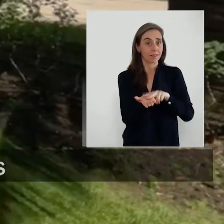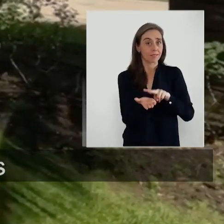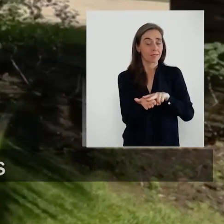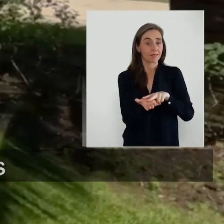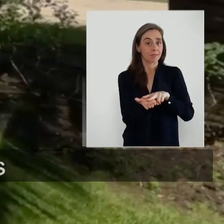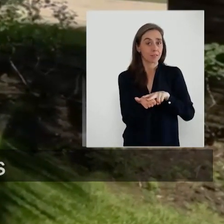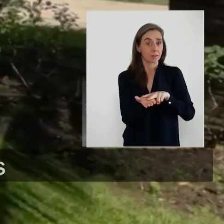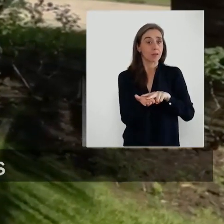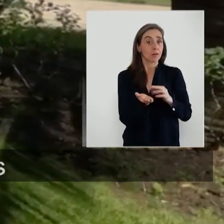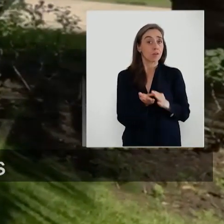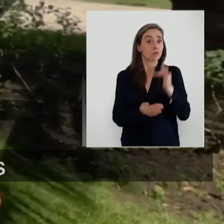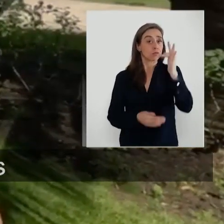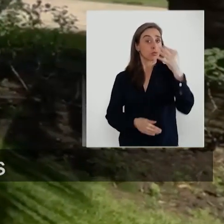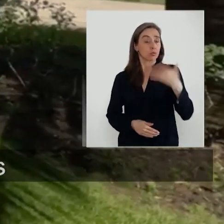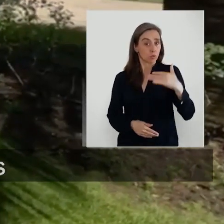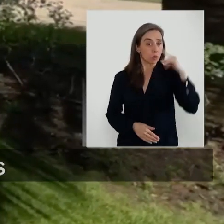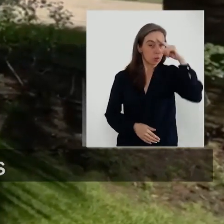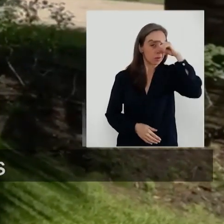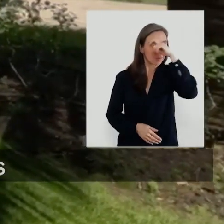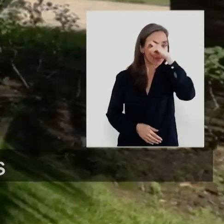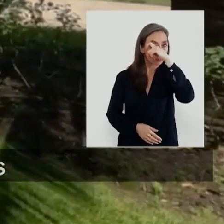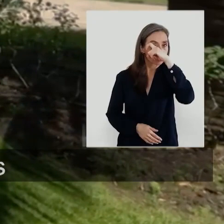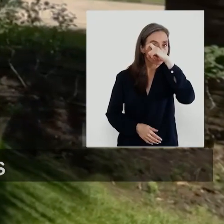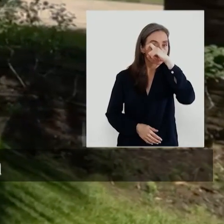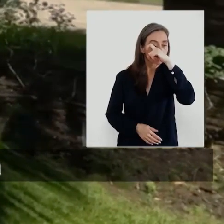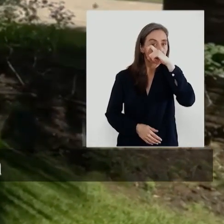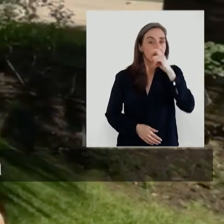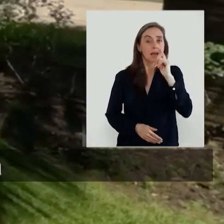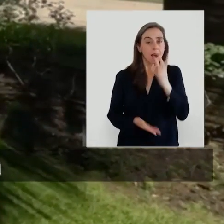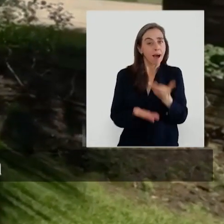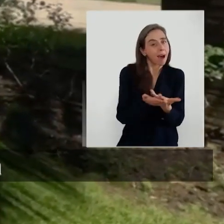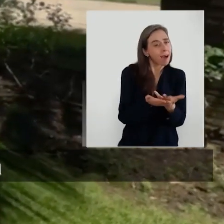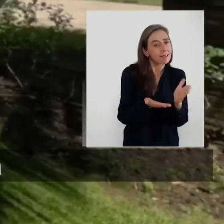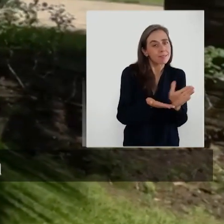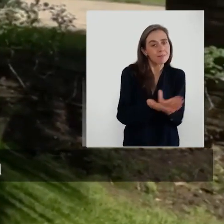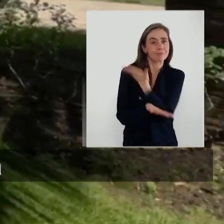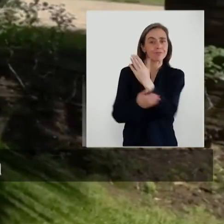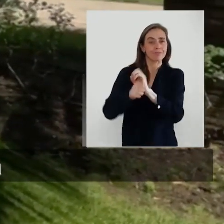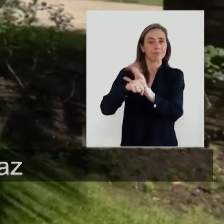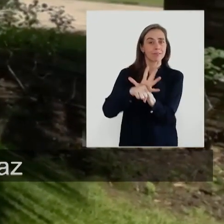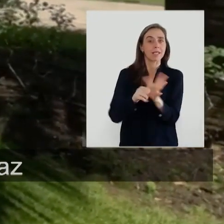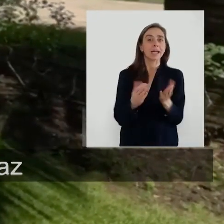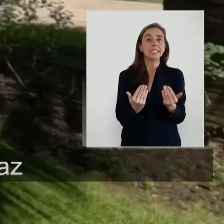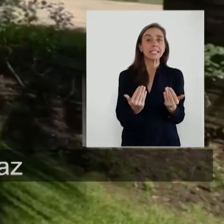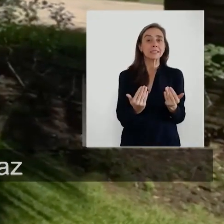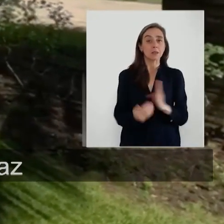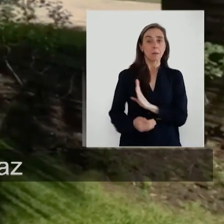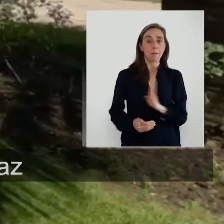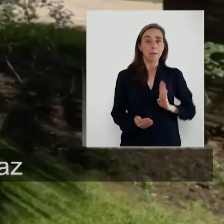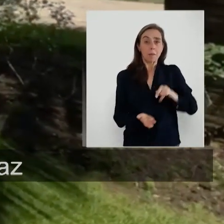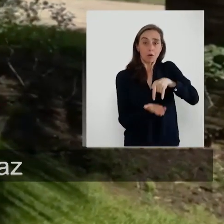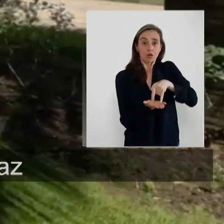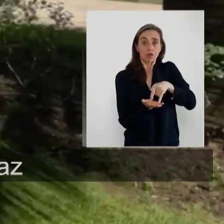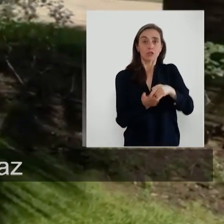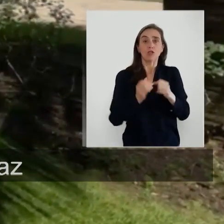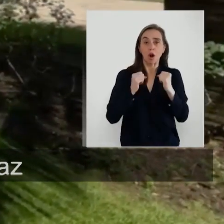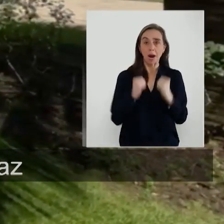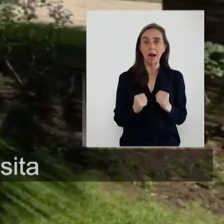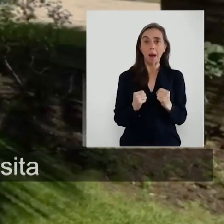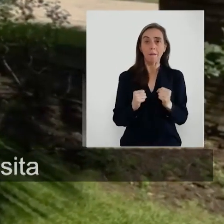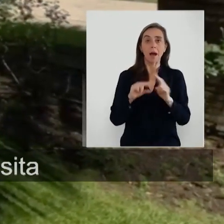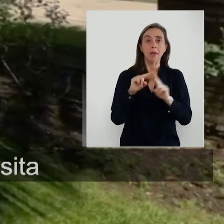verdad, vienen tiempos difíciles. Tenemos que salir de la pandemia, pero necesitamos un Congreso